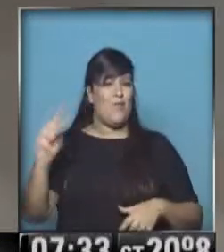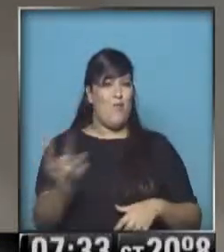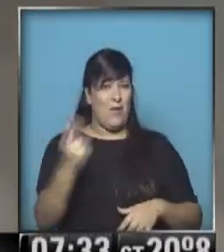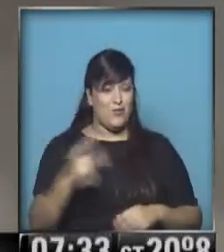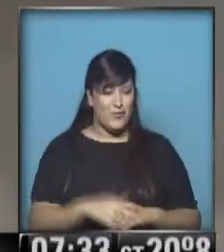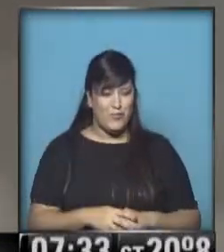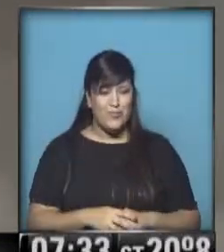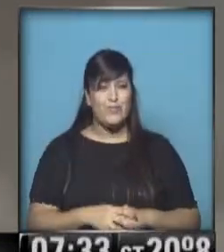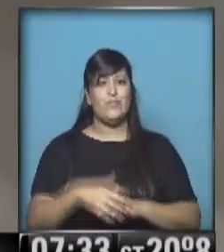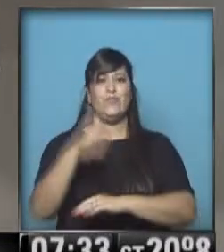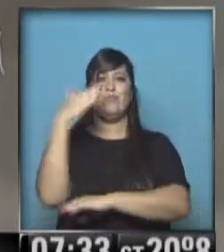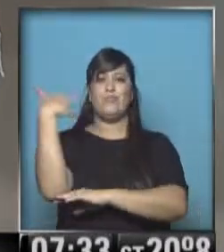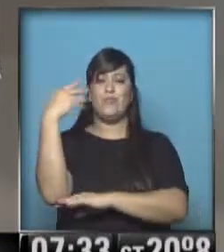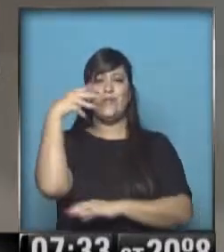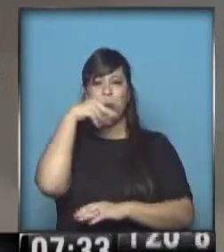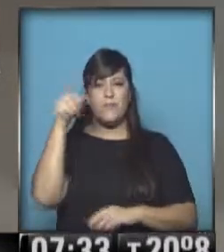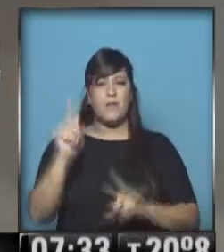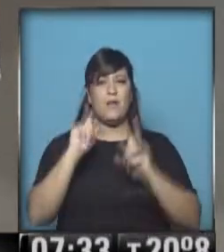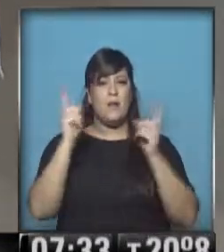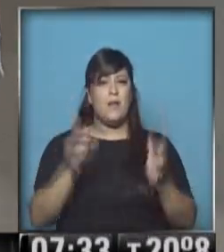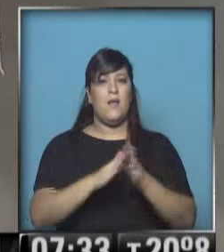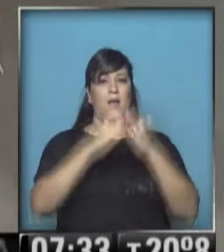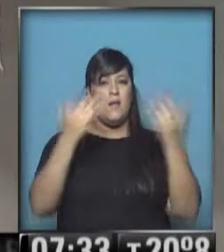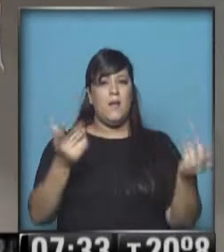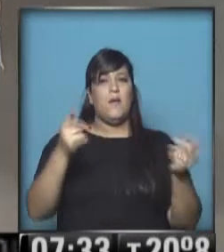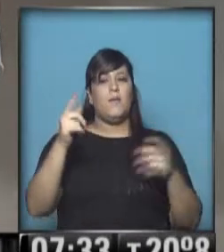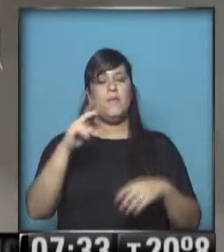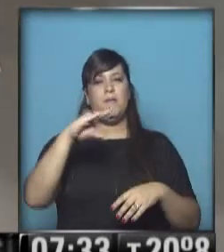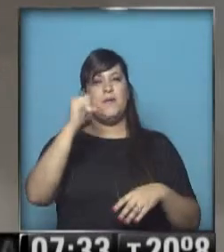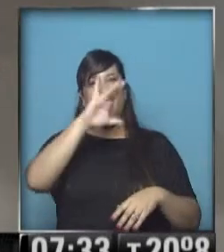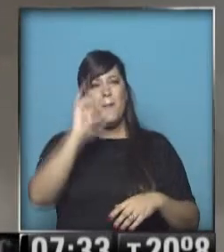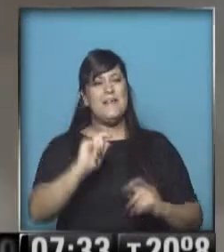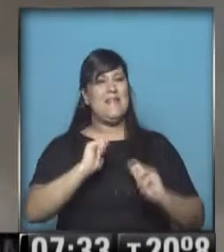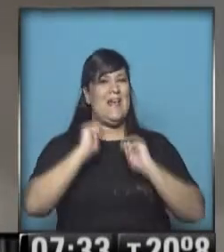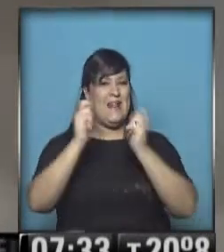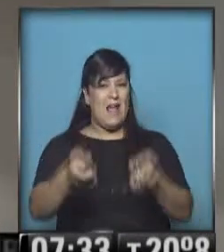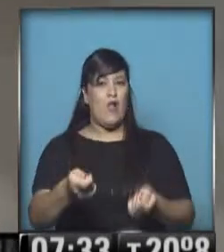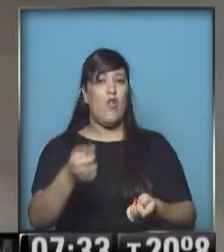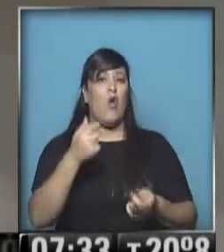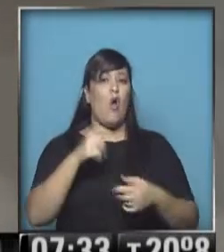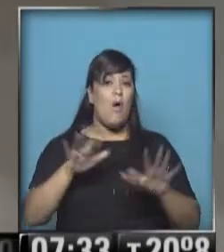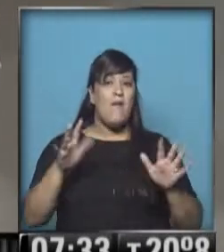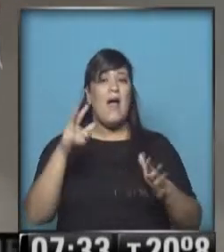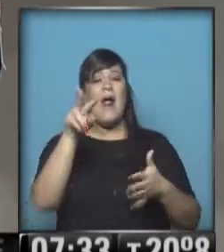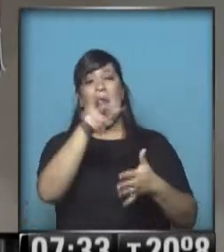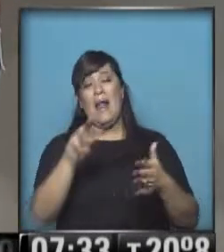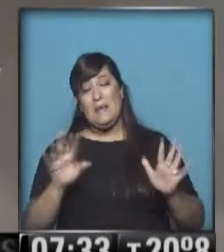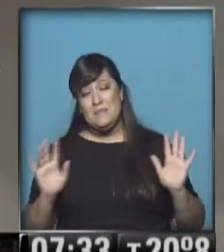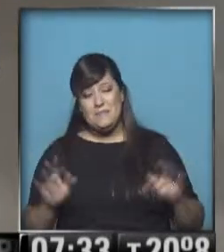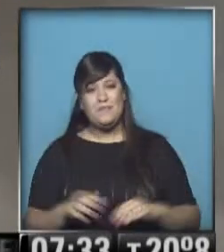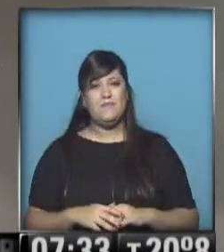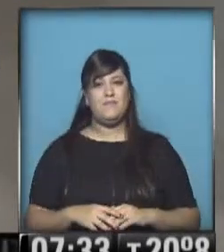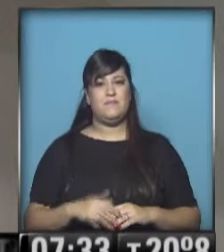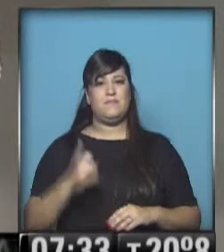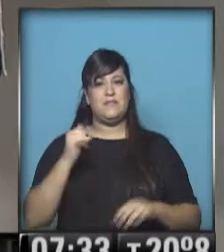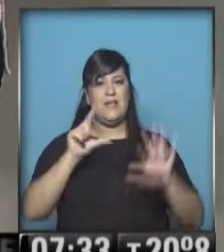Hablaba el jefe de gabinete. Bueno, Obama también tiene el libro porque se lo regaló Hugo Chávez en el 2009, tal vez algún día se anima a leerlo. Nos acercamos, ya